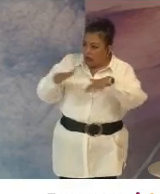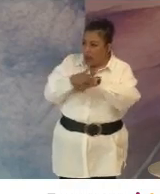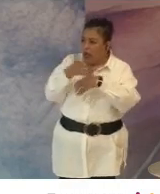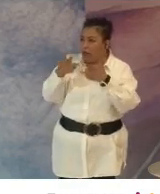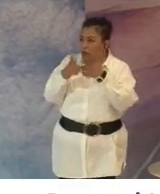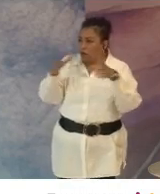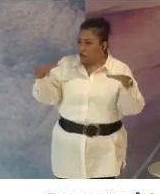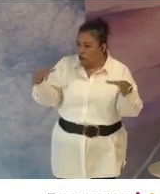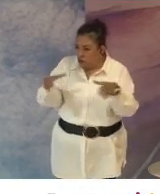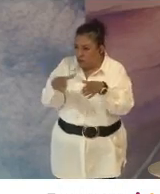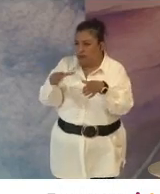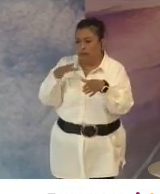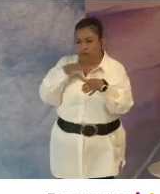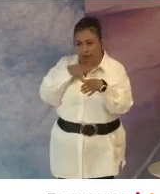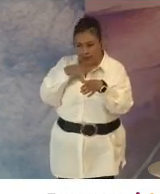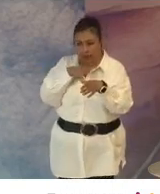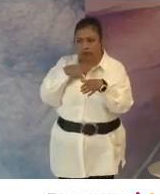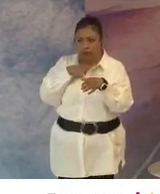que tenemos.